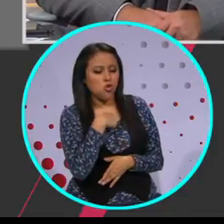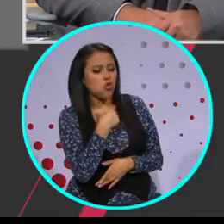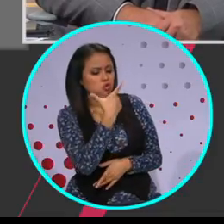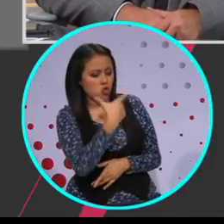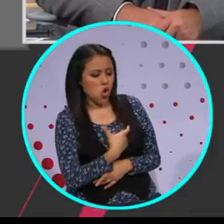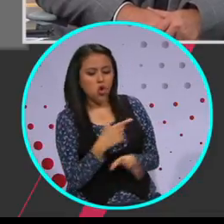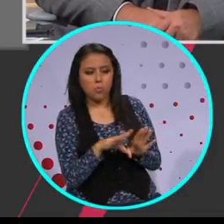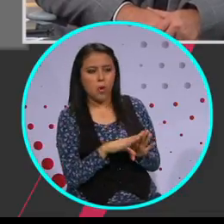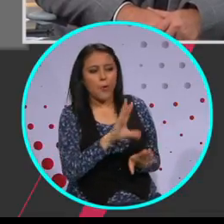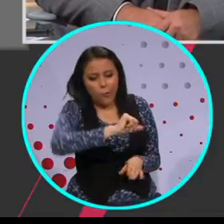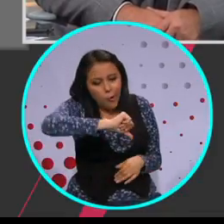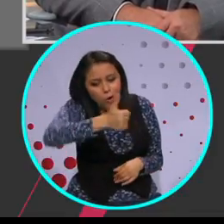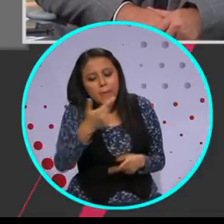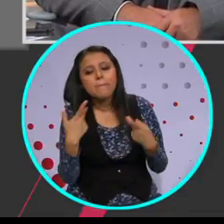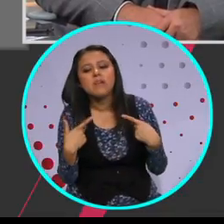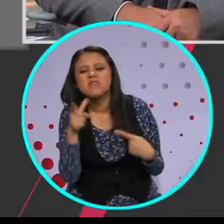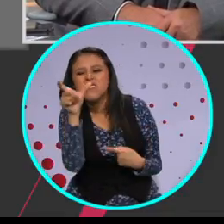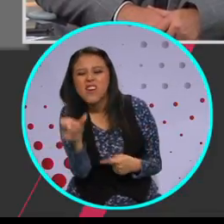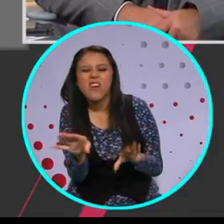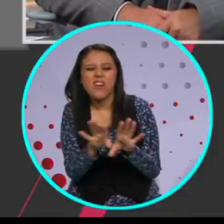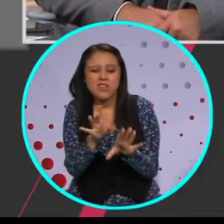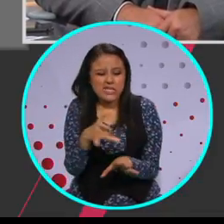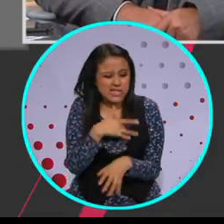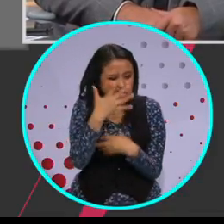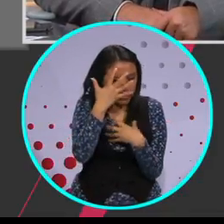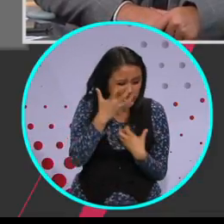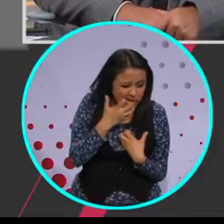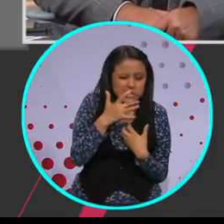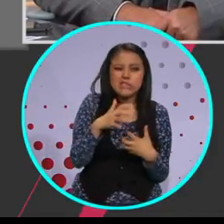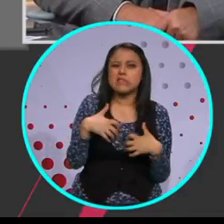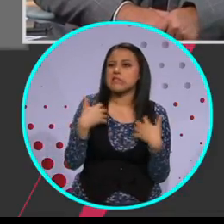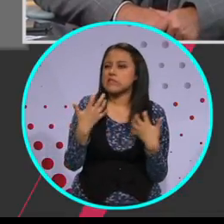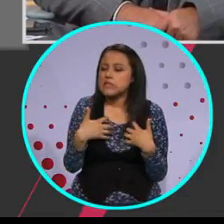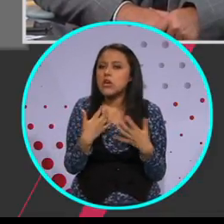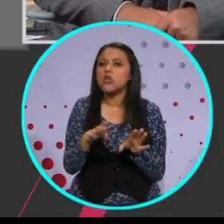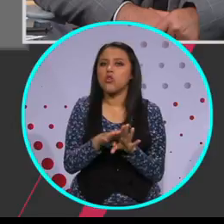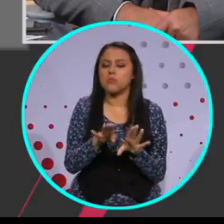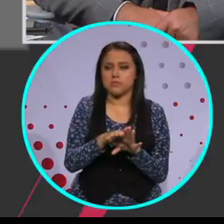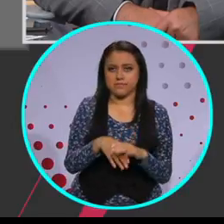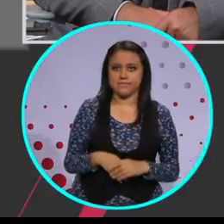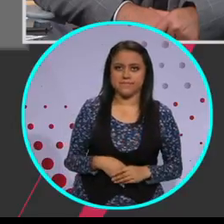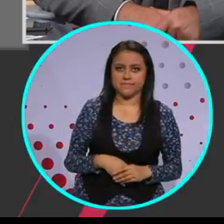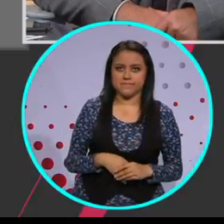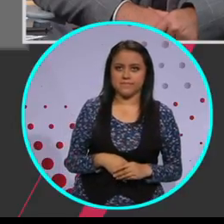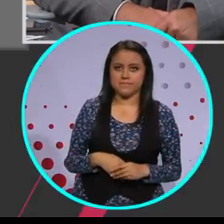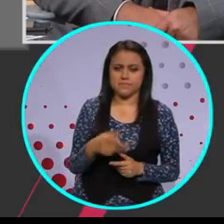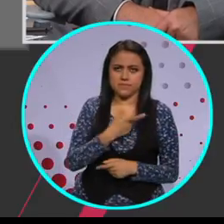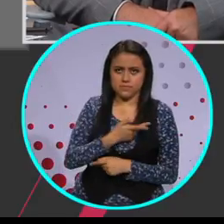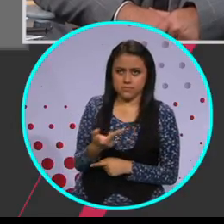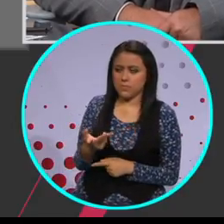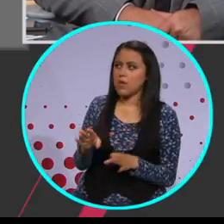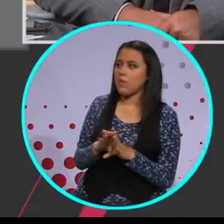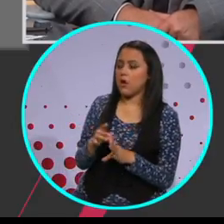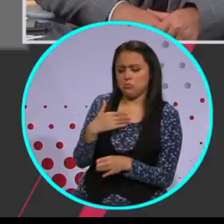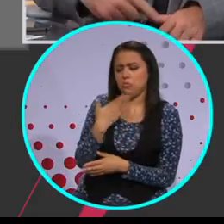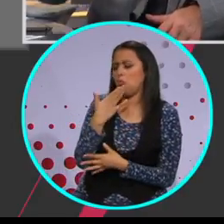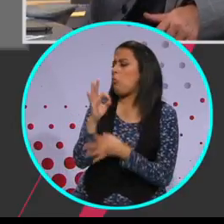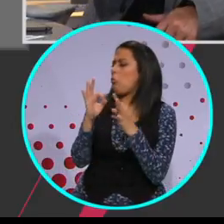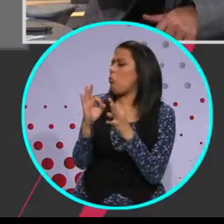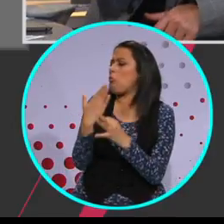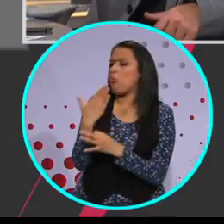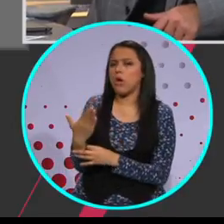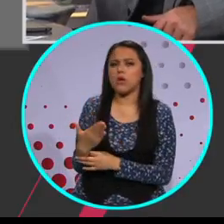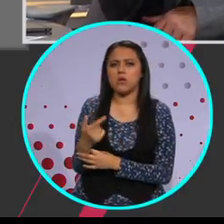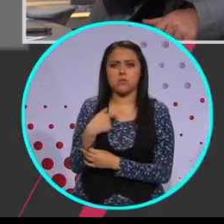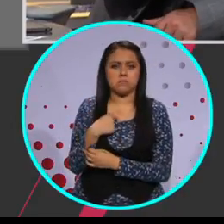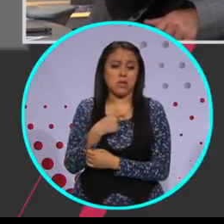menos mexicano los intentos tristes optimismo si tú cómo estás en el tema de la pobreza no yo estoy muy bien muy bien o calle